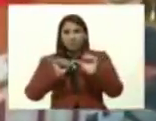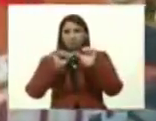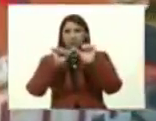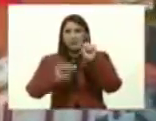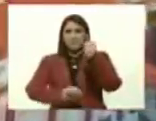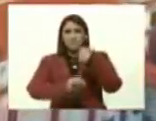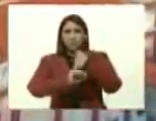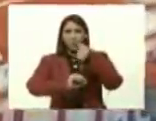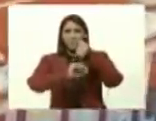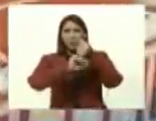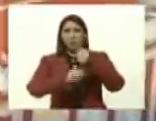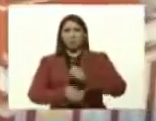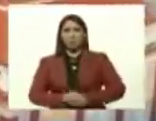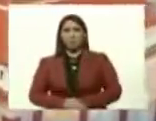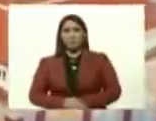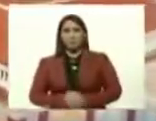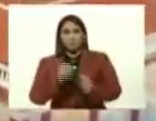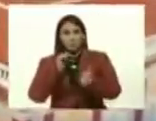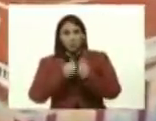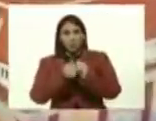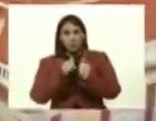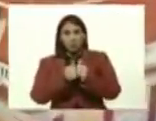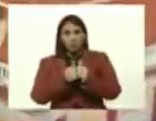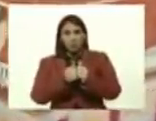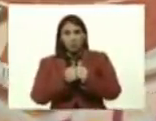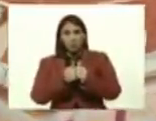impulsando este deporte. Con